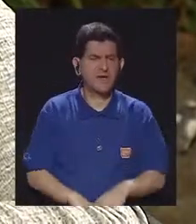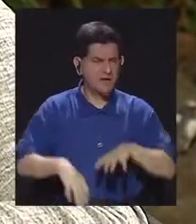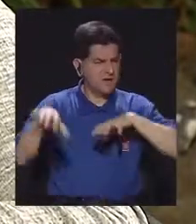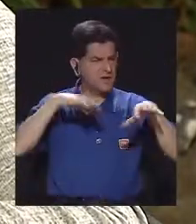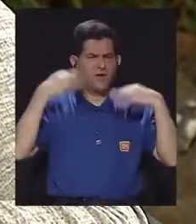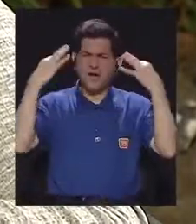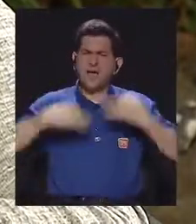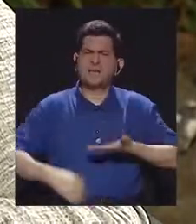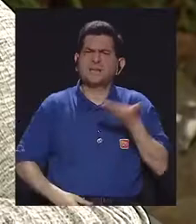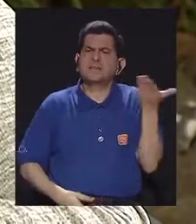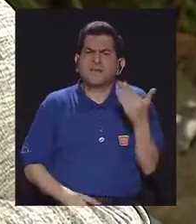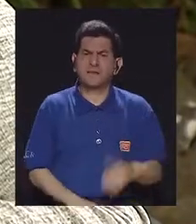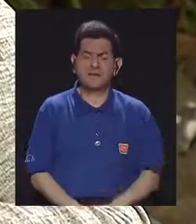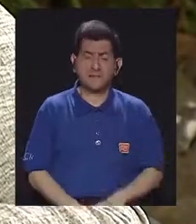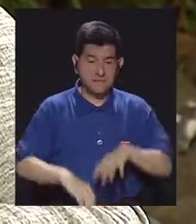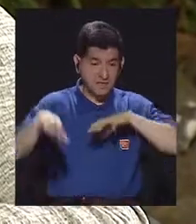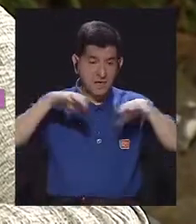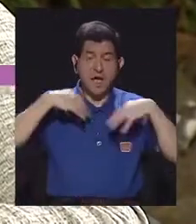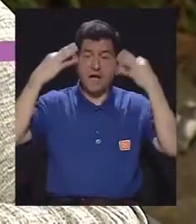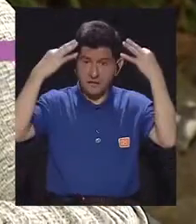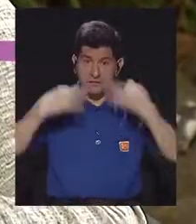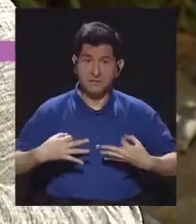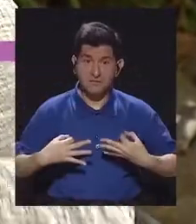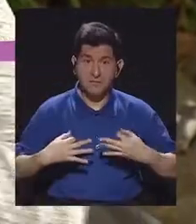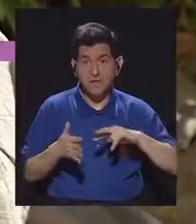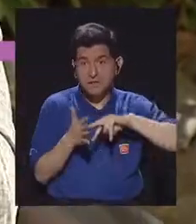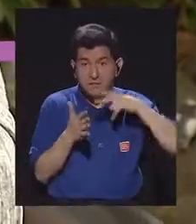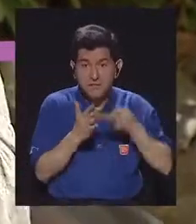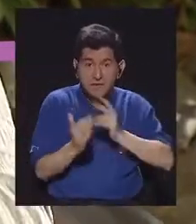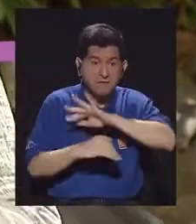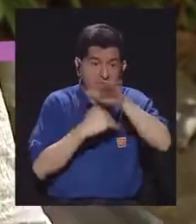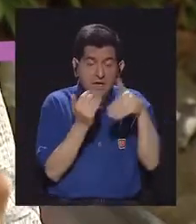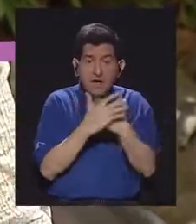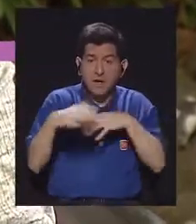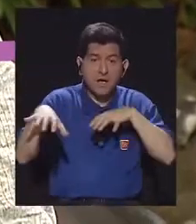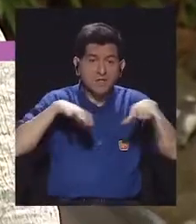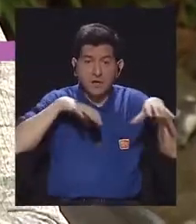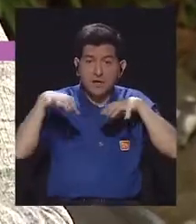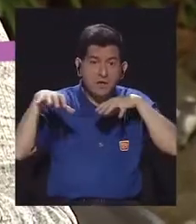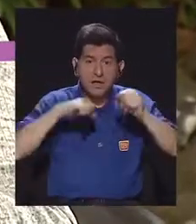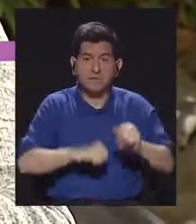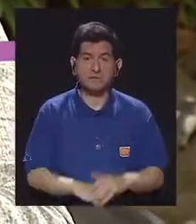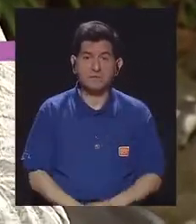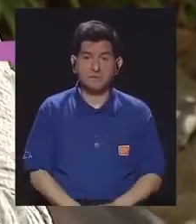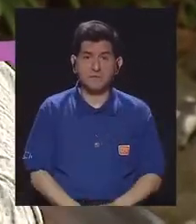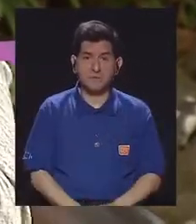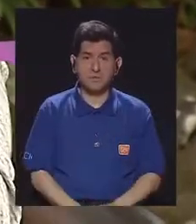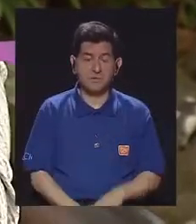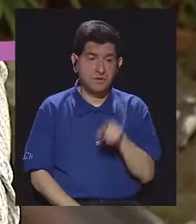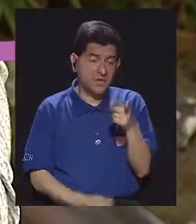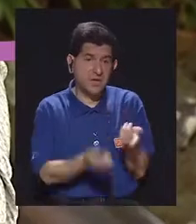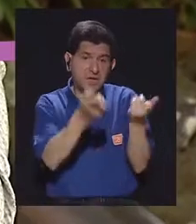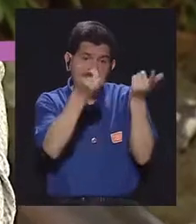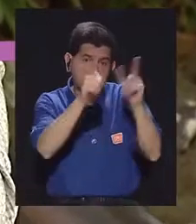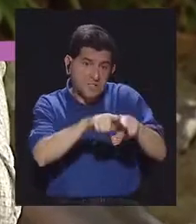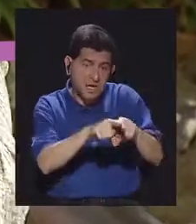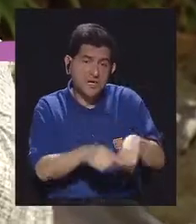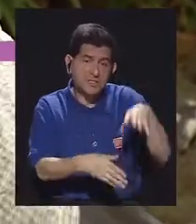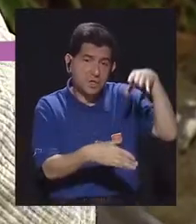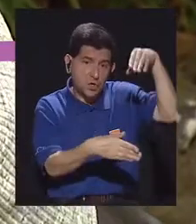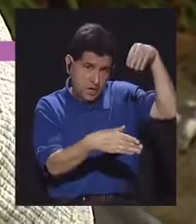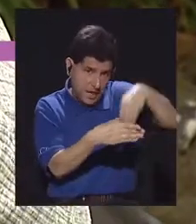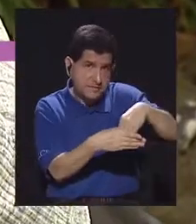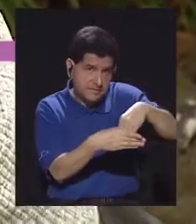¿qué es actividad física? Bueno, actividad física es toda acción que realicemos que, en la